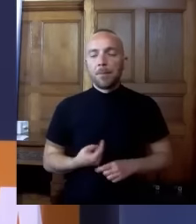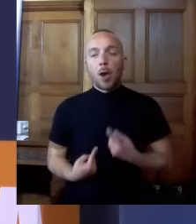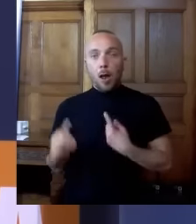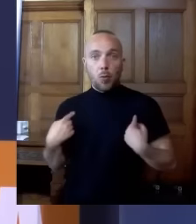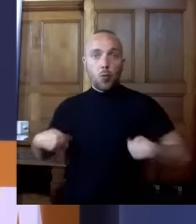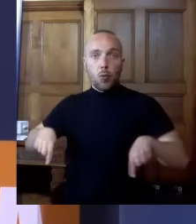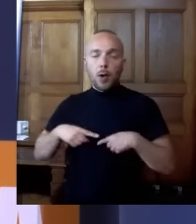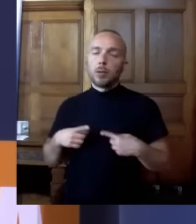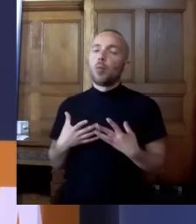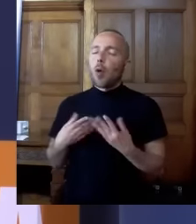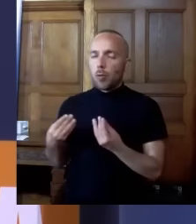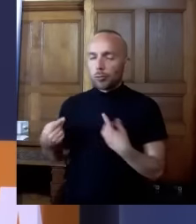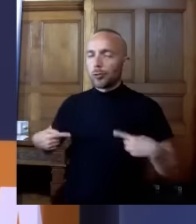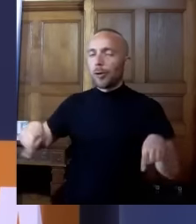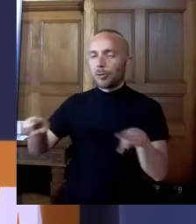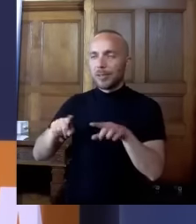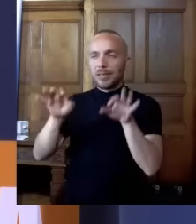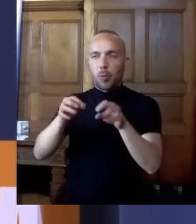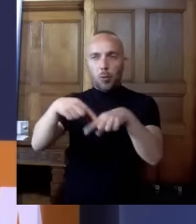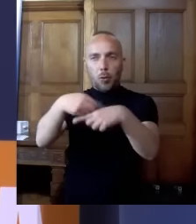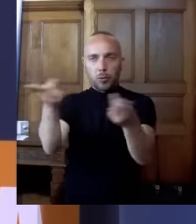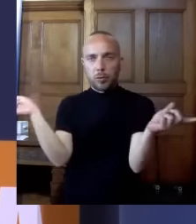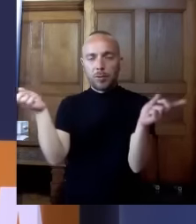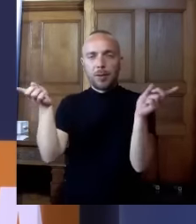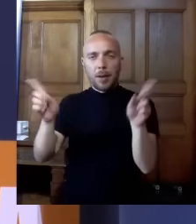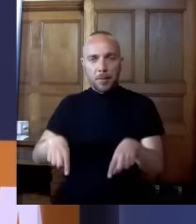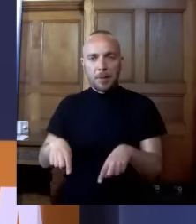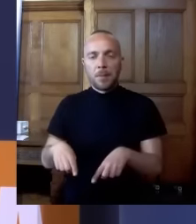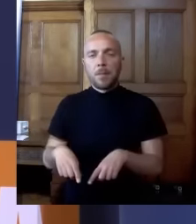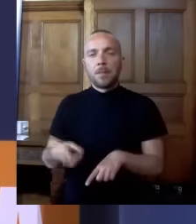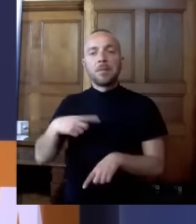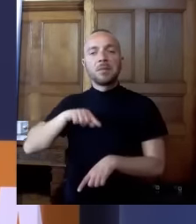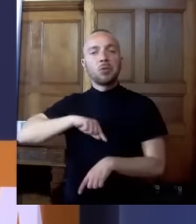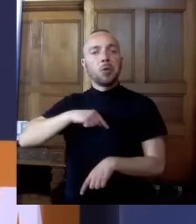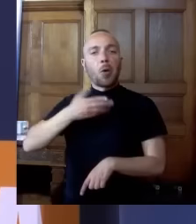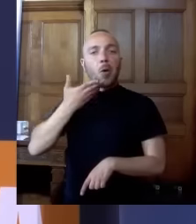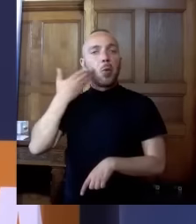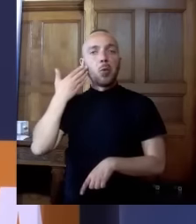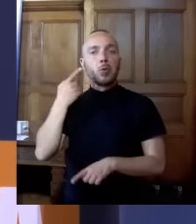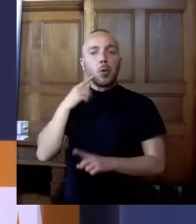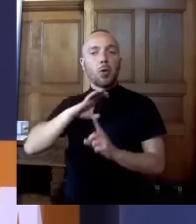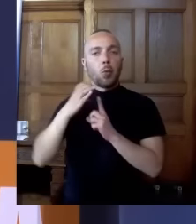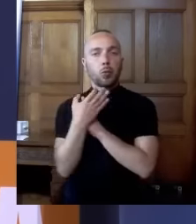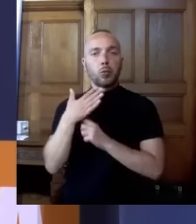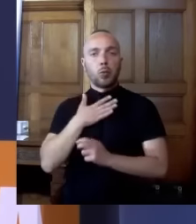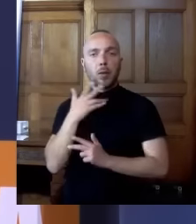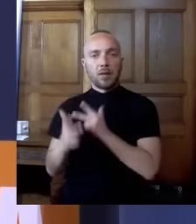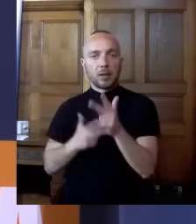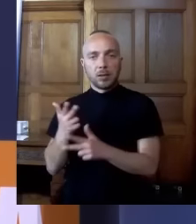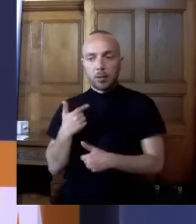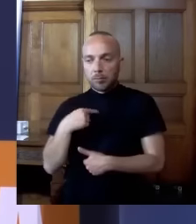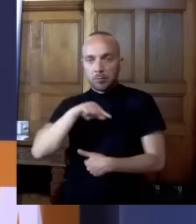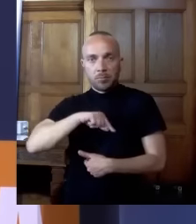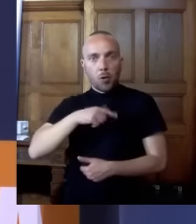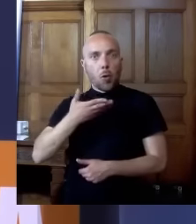de nosotras Me atrevo a decir y seguro que todas vosotras nos sentimos muy orgullosas de la cultura vasca yo me siento